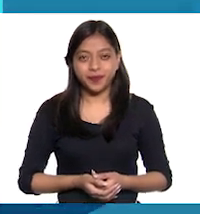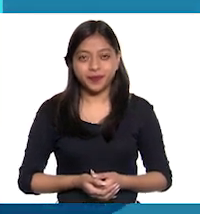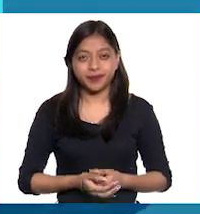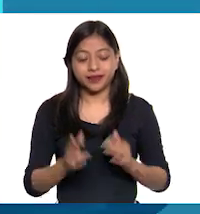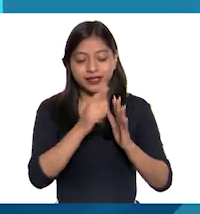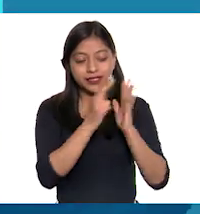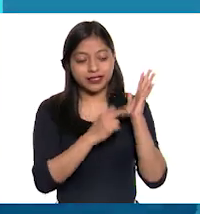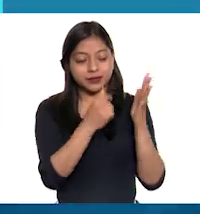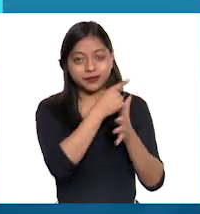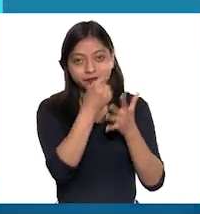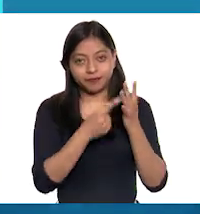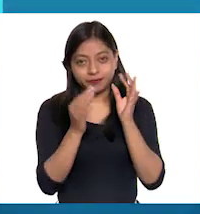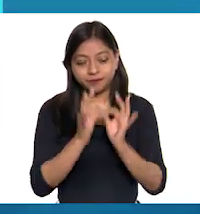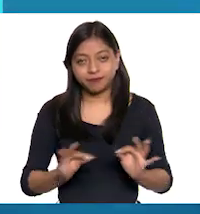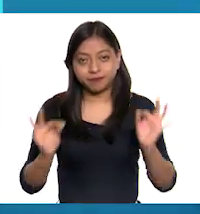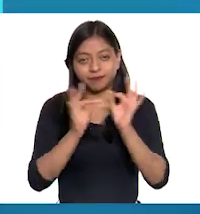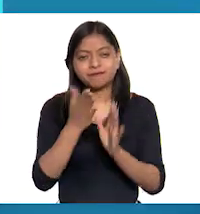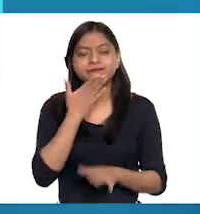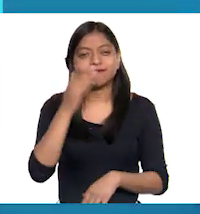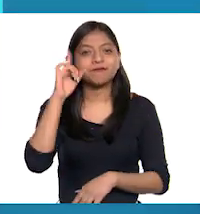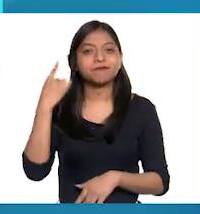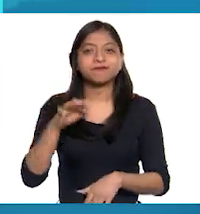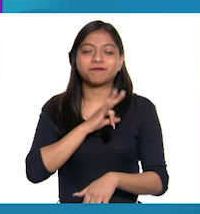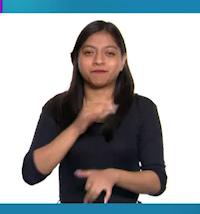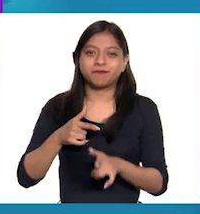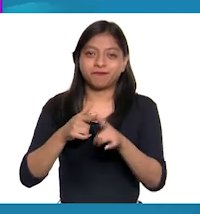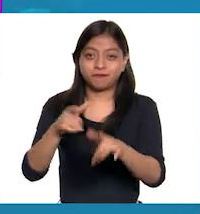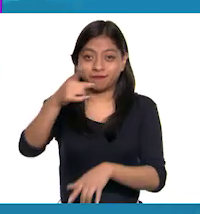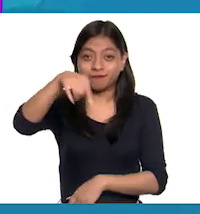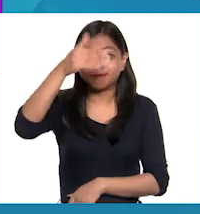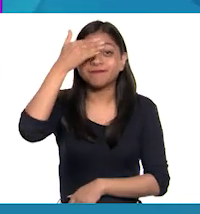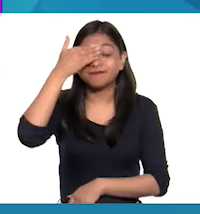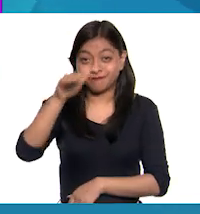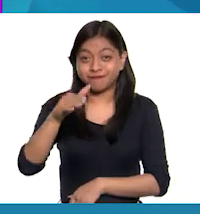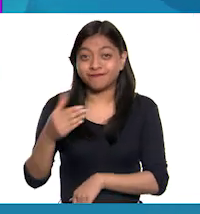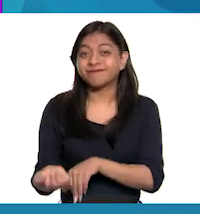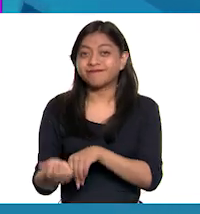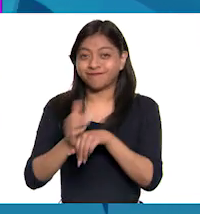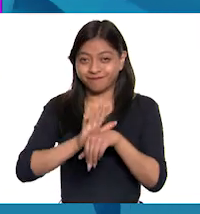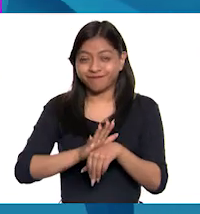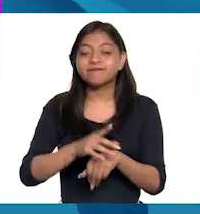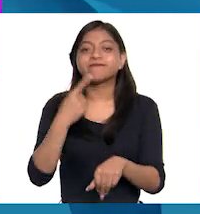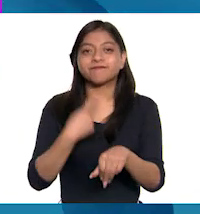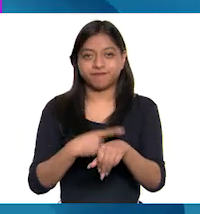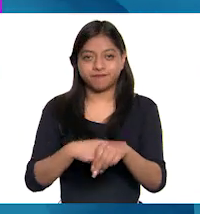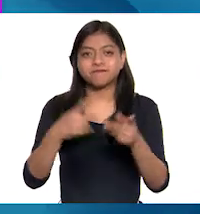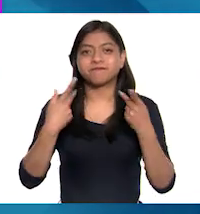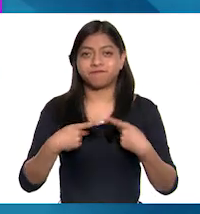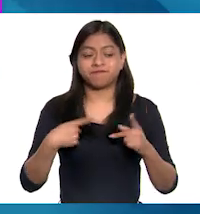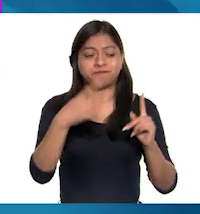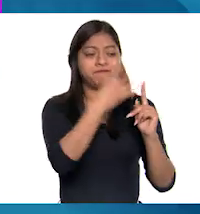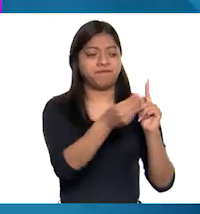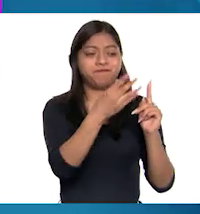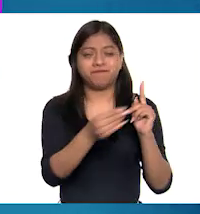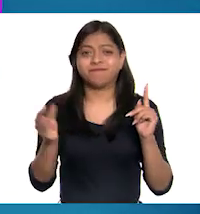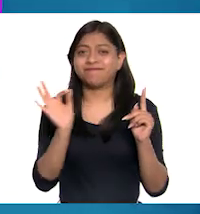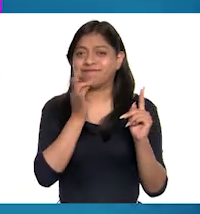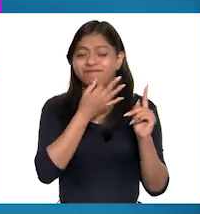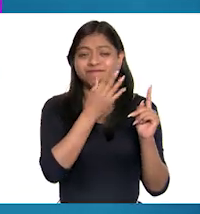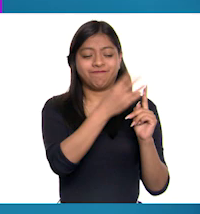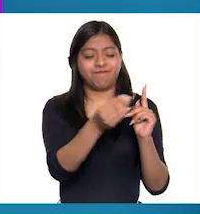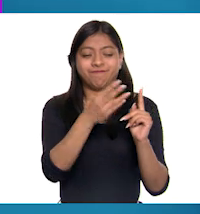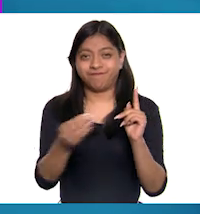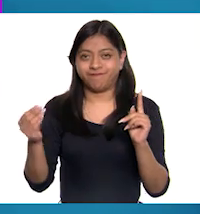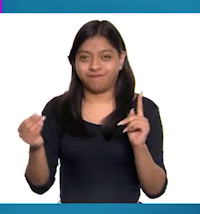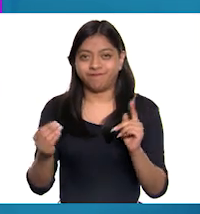Buenas prácticas para seguir adelante. Como todos sabemos, la COVID-19 es una enfermedad que se contagia muy fácilmente entre